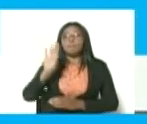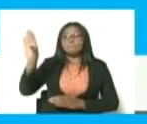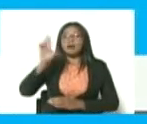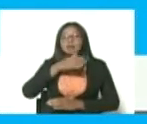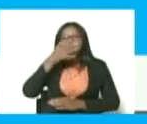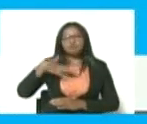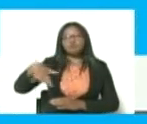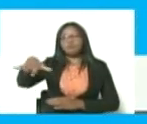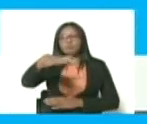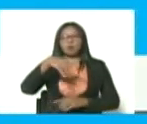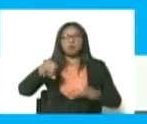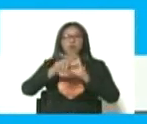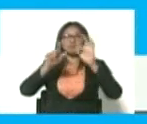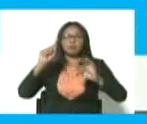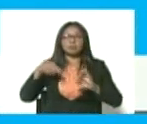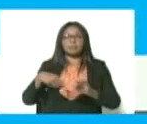pueblo